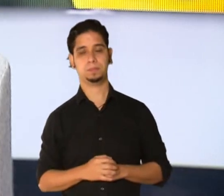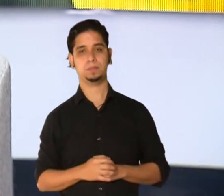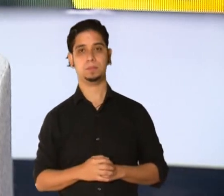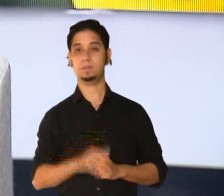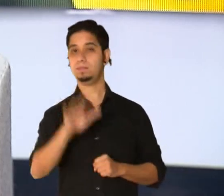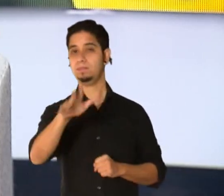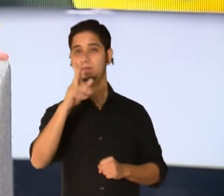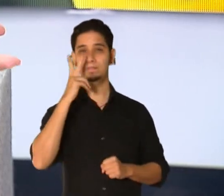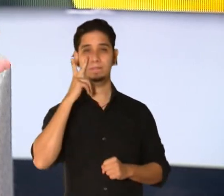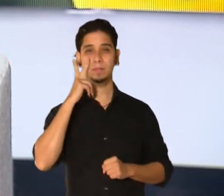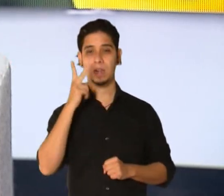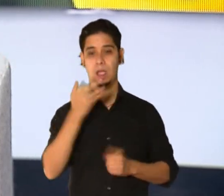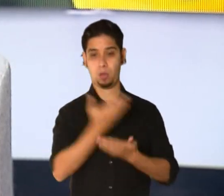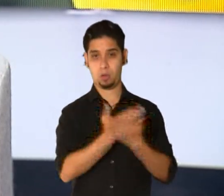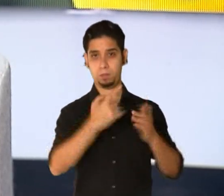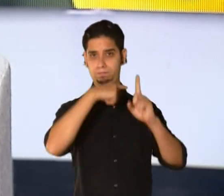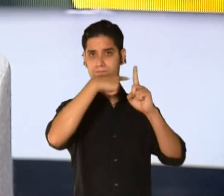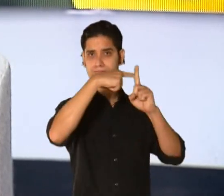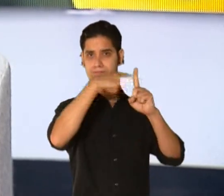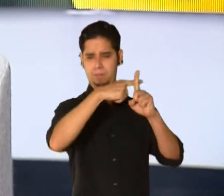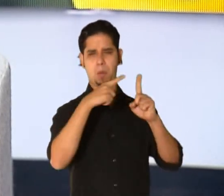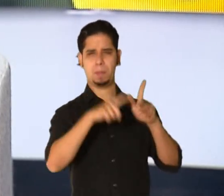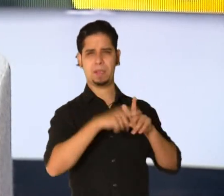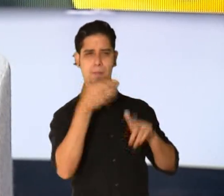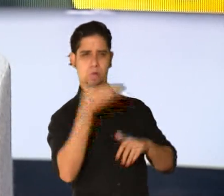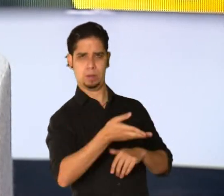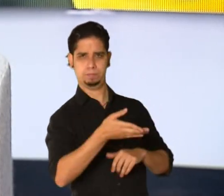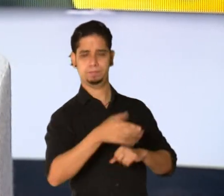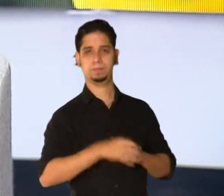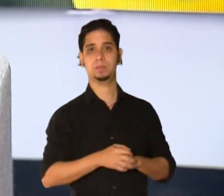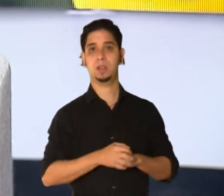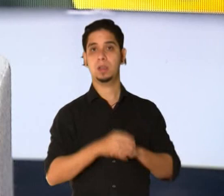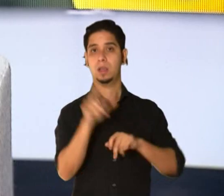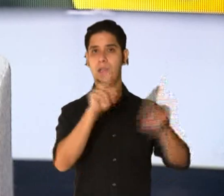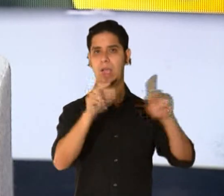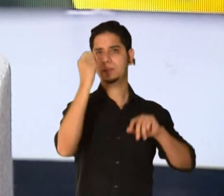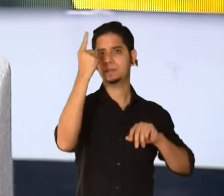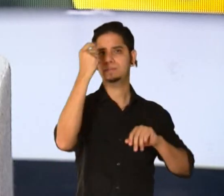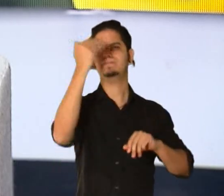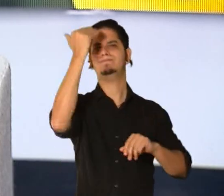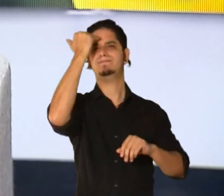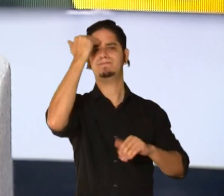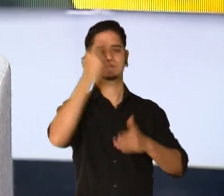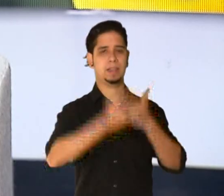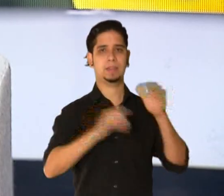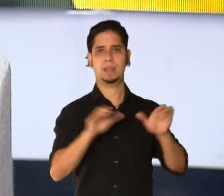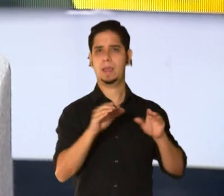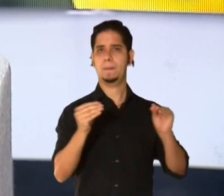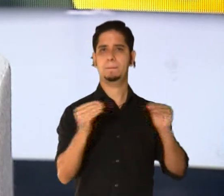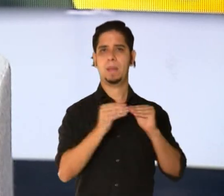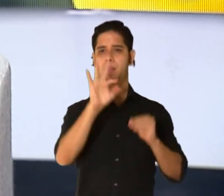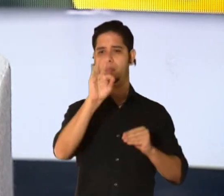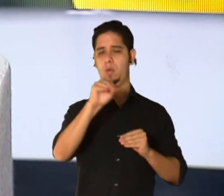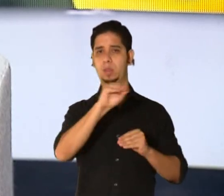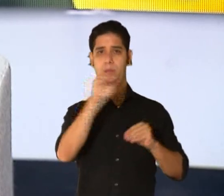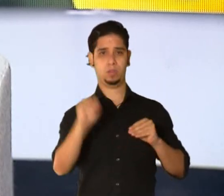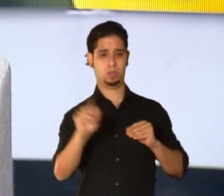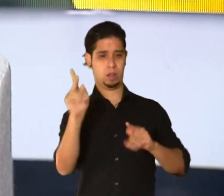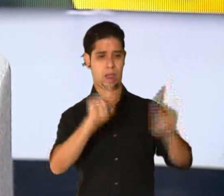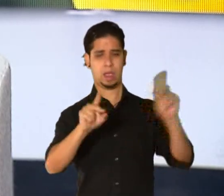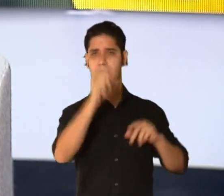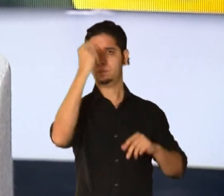mire, algunas cosas positivas, empecemos por ahí. La gente entiende lo que tiene que hacer. Más del 90% de las